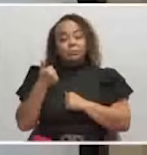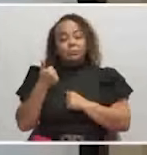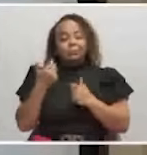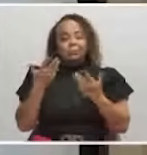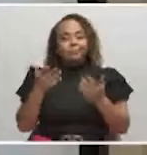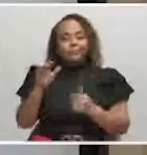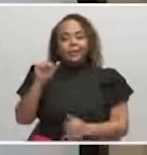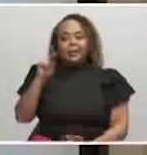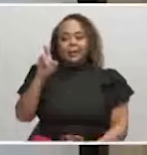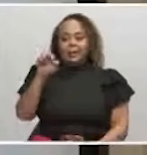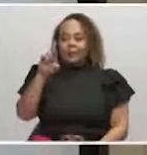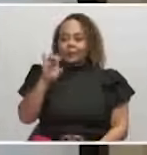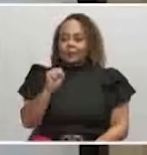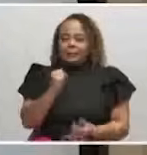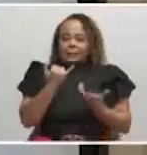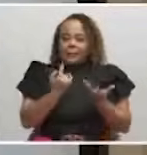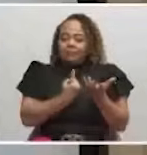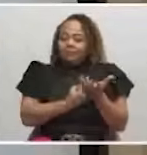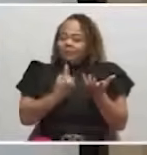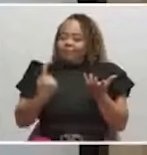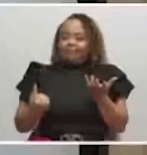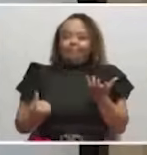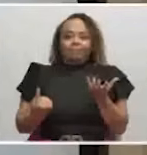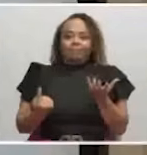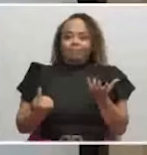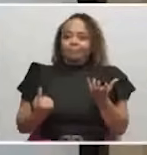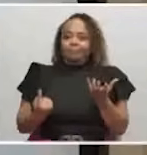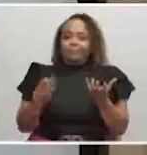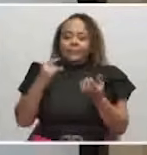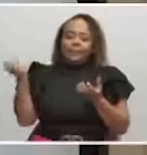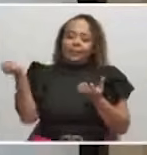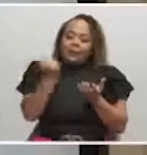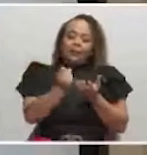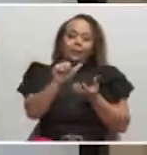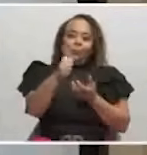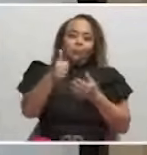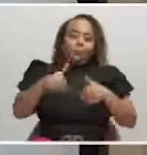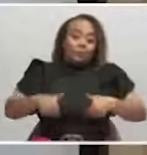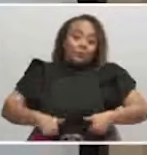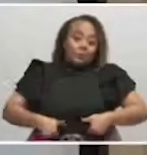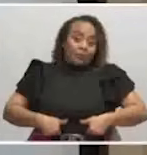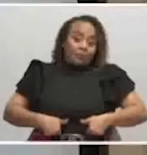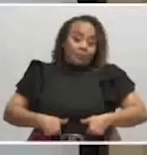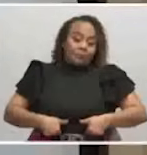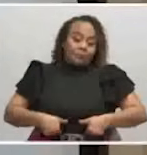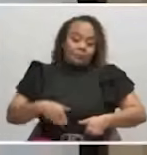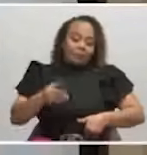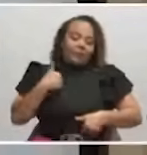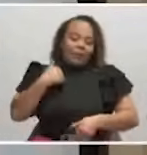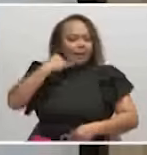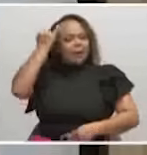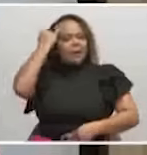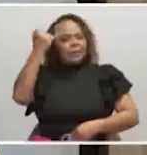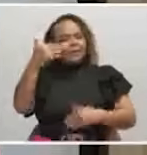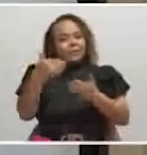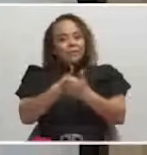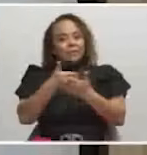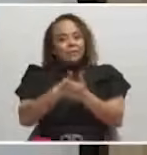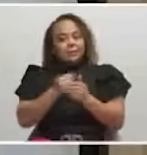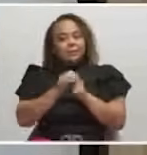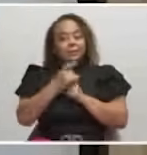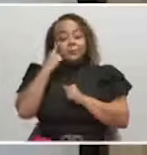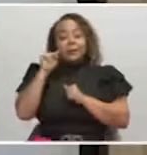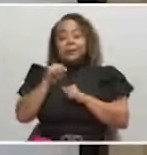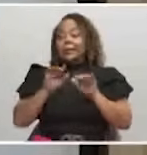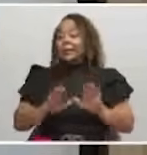que Andrés se haga a un lado y traer otro entrenador y traer ideas frescas para este